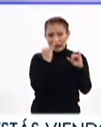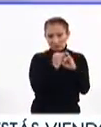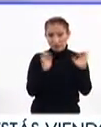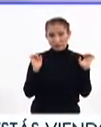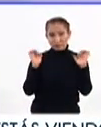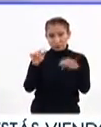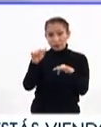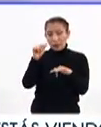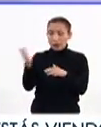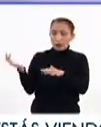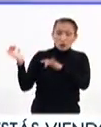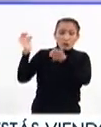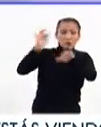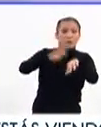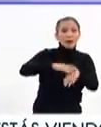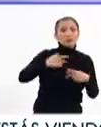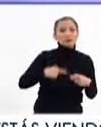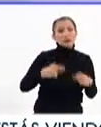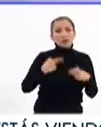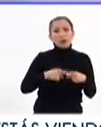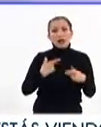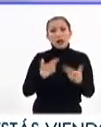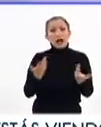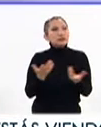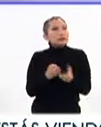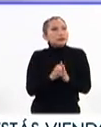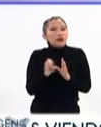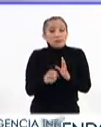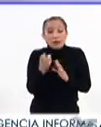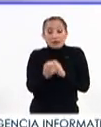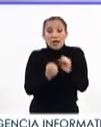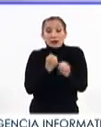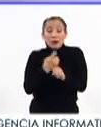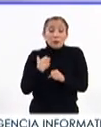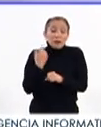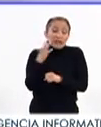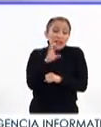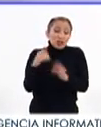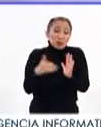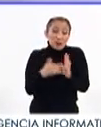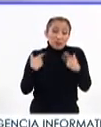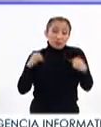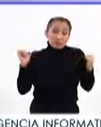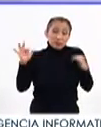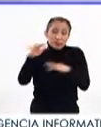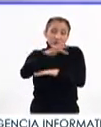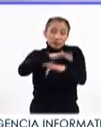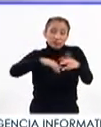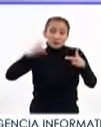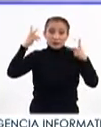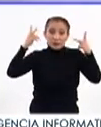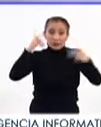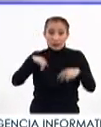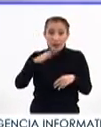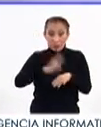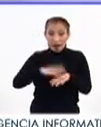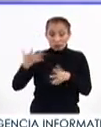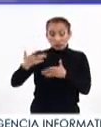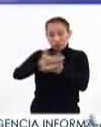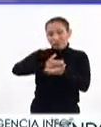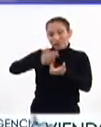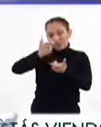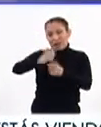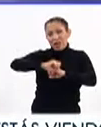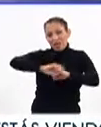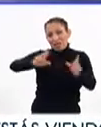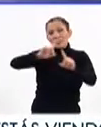internacional que han atraído gente. Han hecho, por ejemplo, que este año se espere 500,000 de personas como visitantes. Y hay una mayor inversión también.